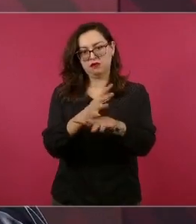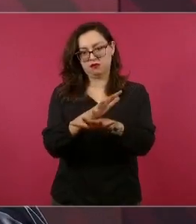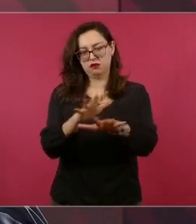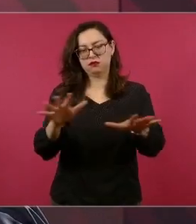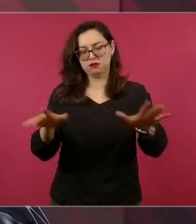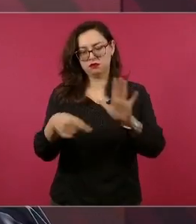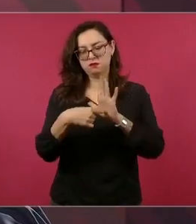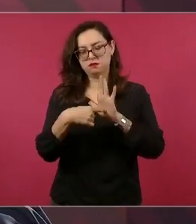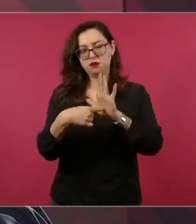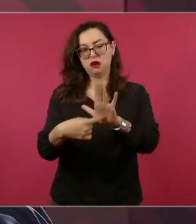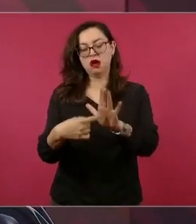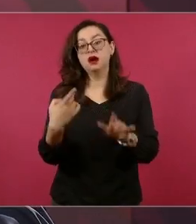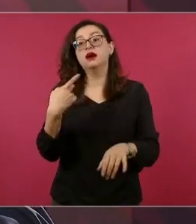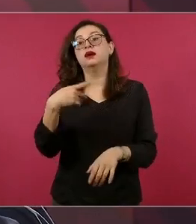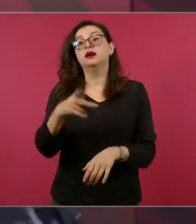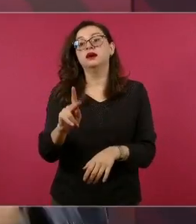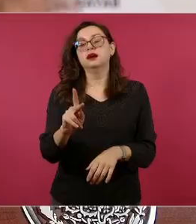comprender